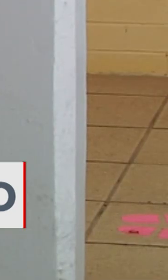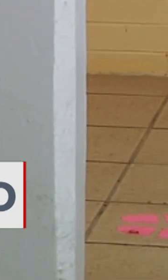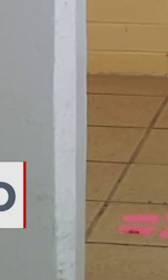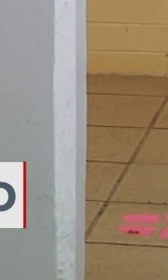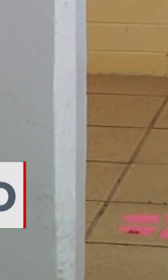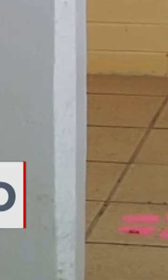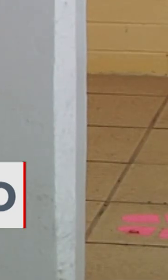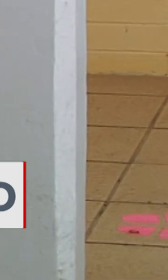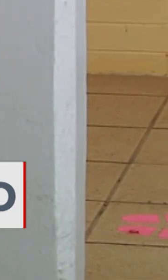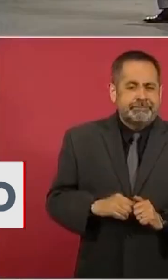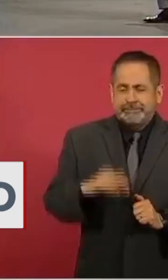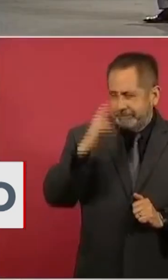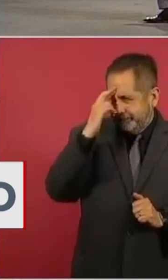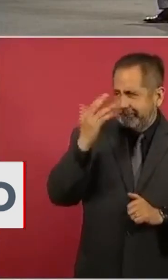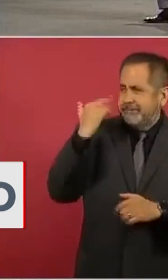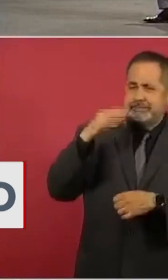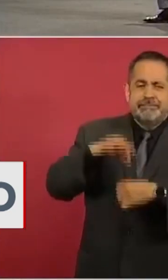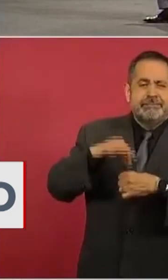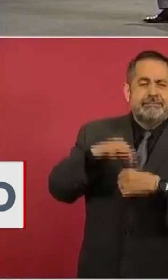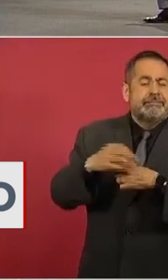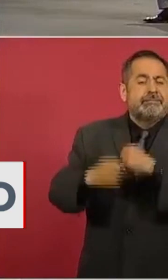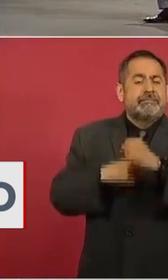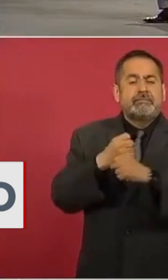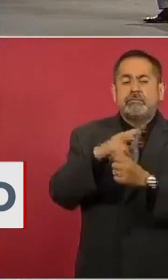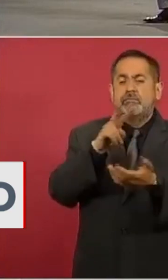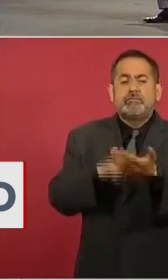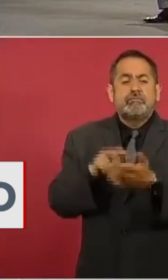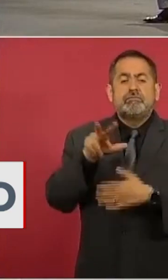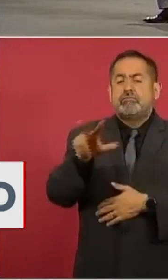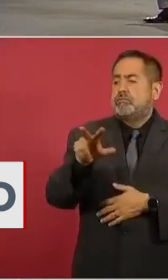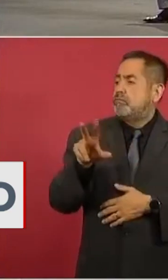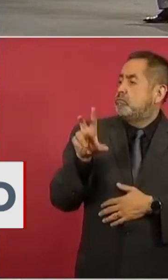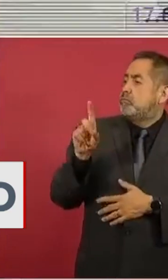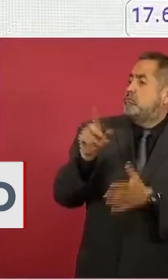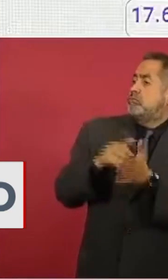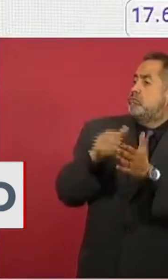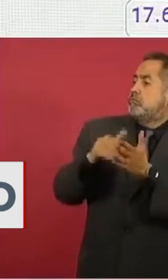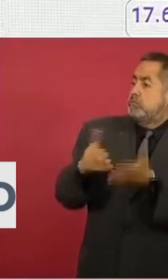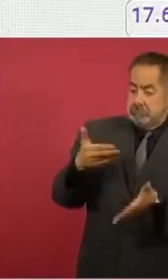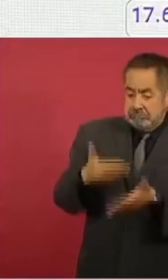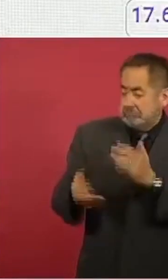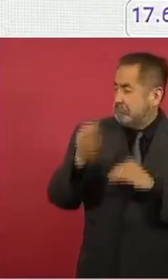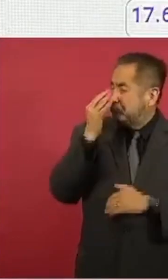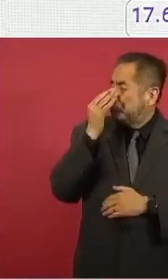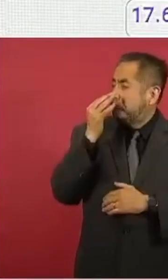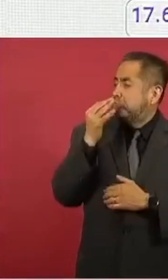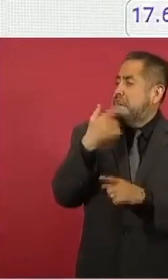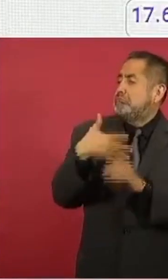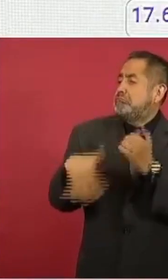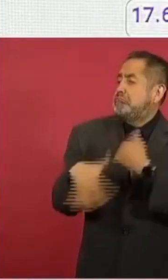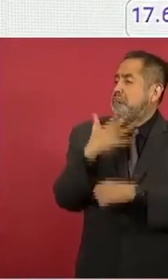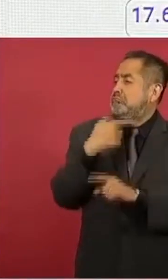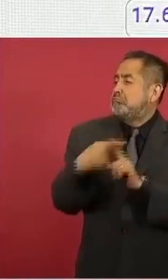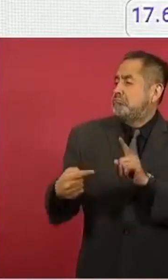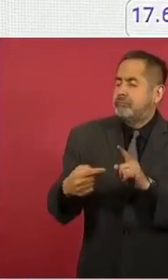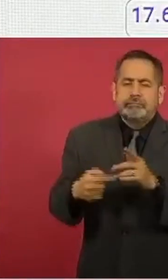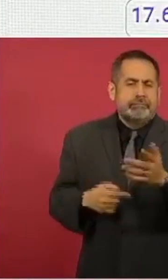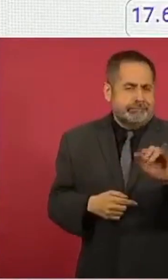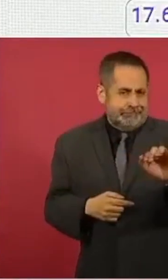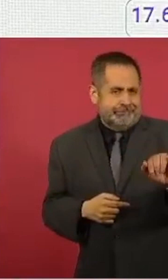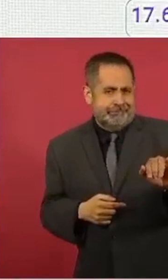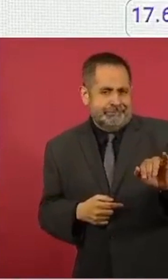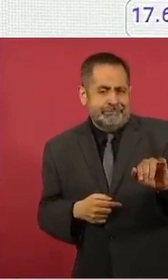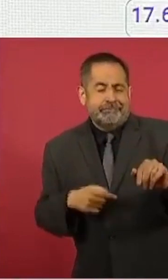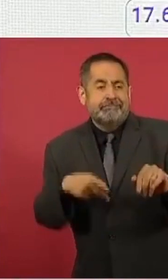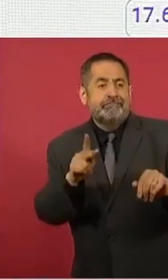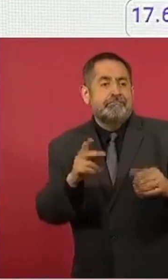alcanzó menos de la mitad. El presidente lo justificó. Nada más que con la tercera parte de las